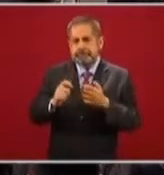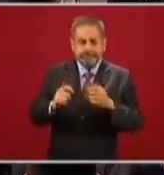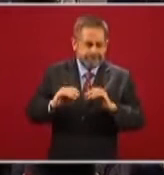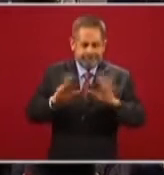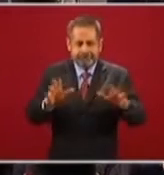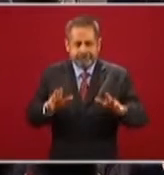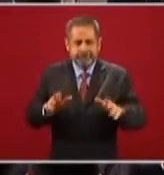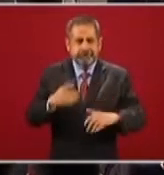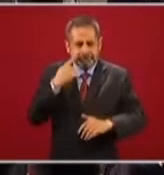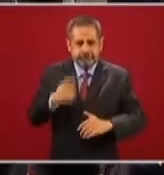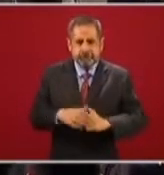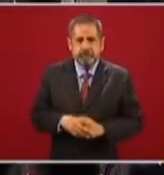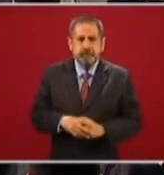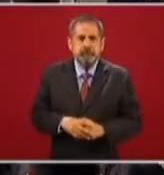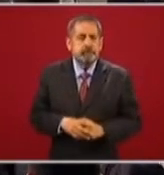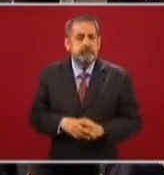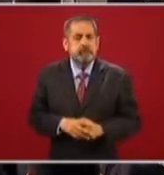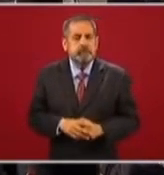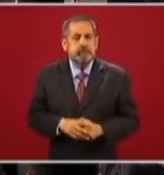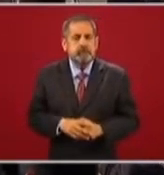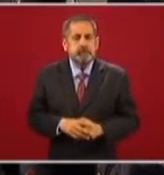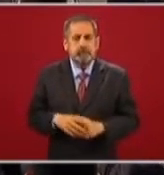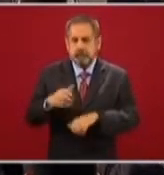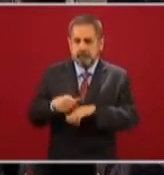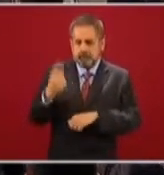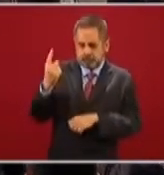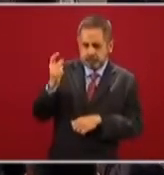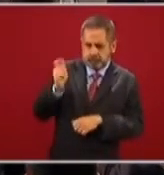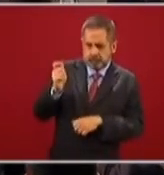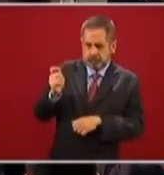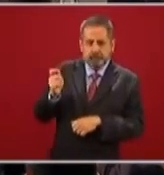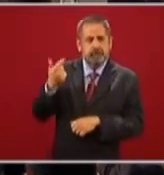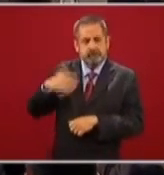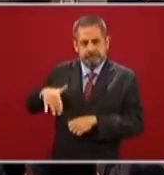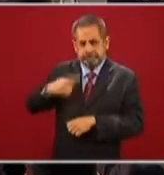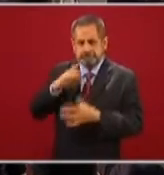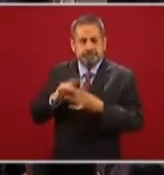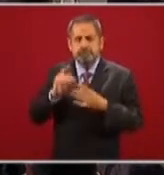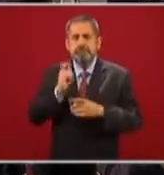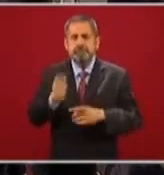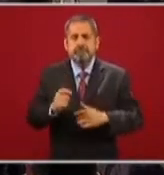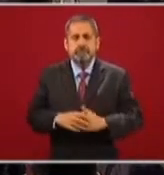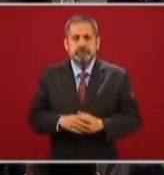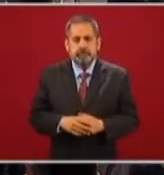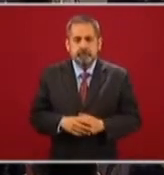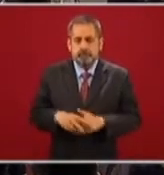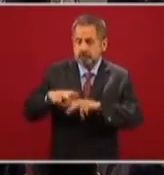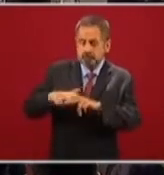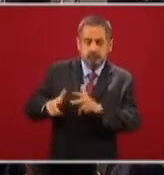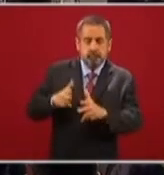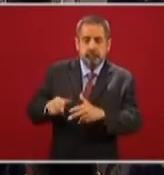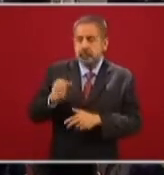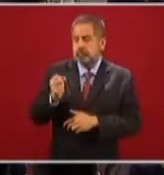generales. Empezaría en la número 1, que ya se ha mencionado aquí, que es el